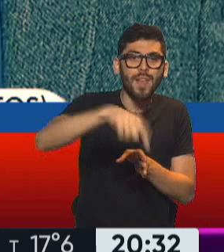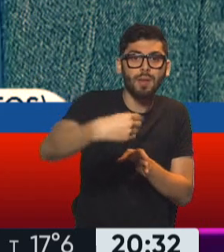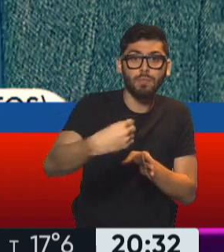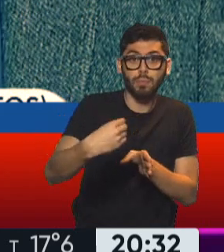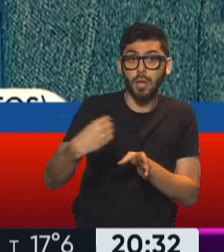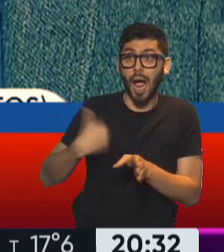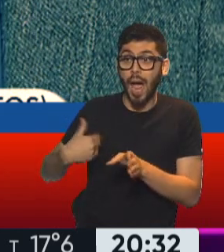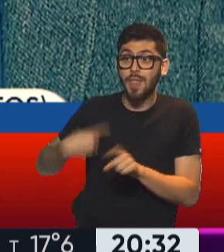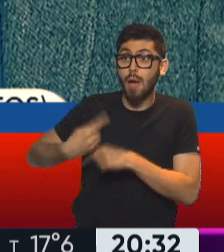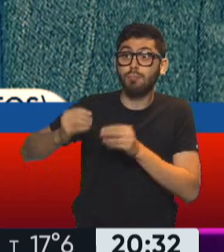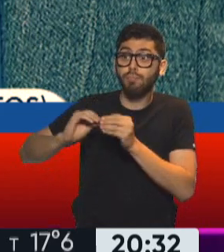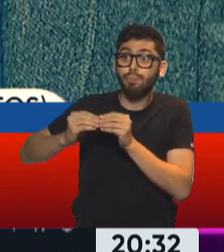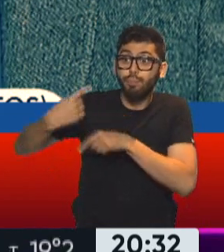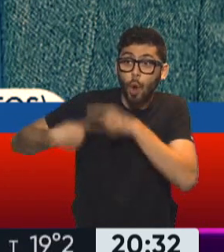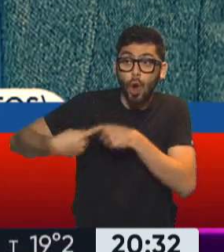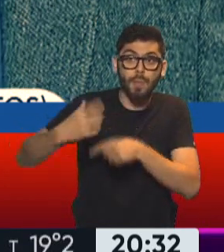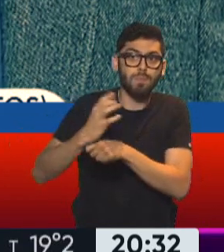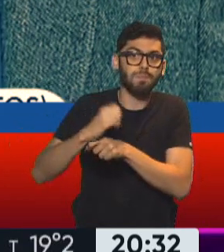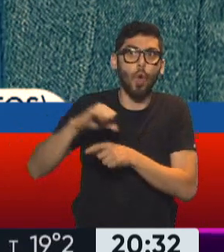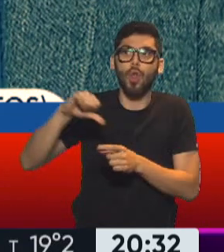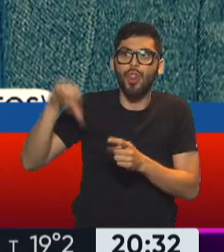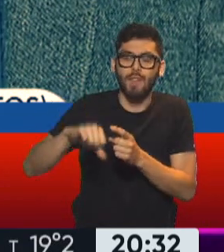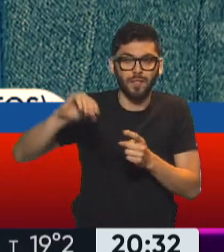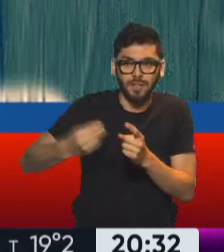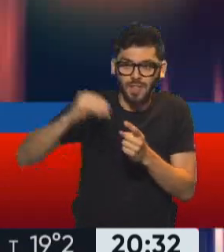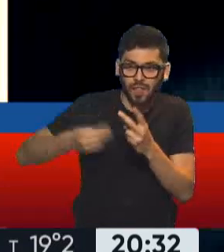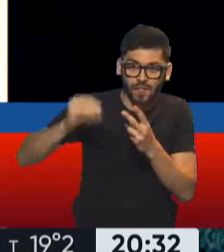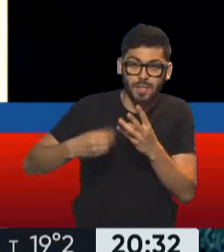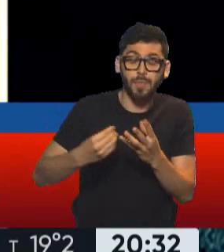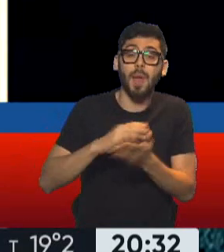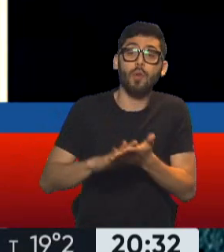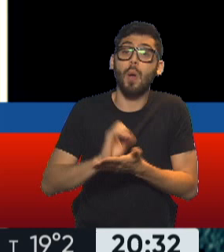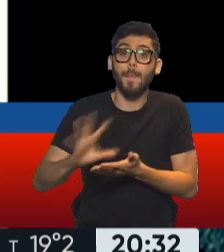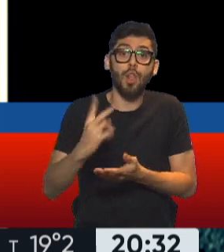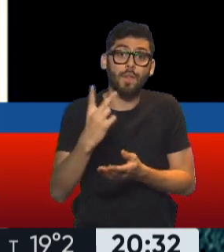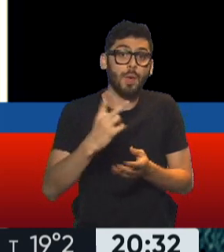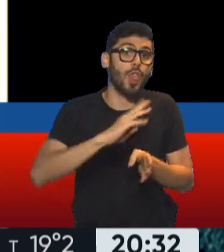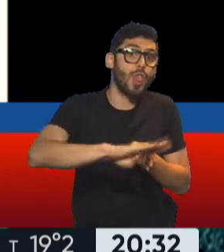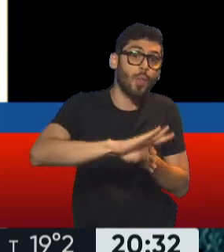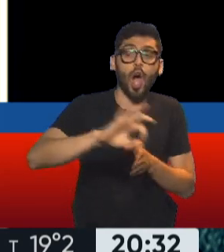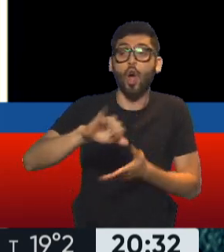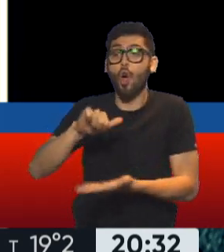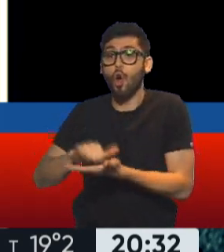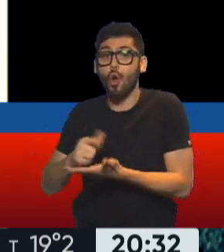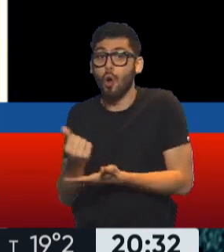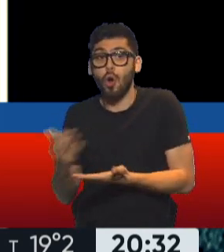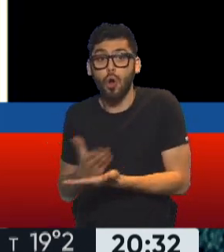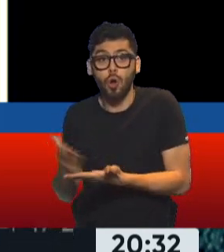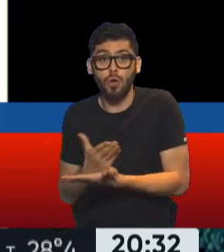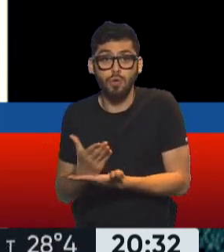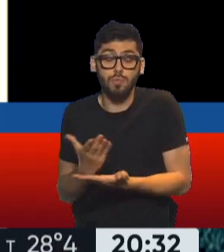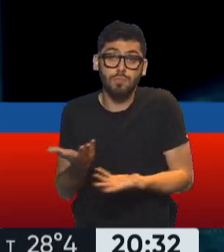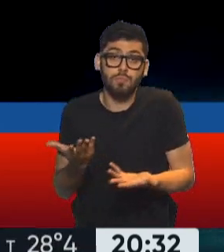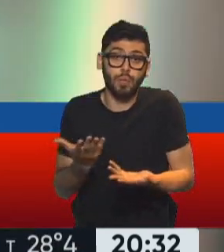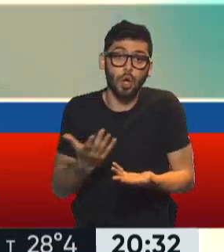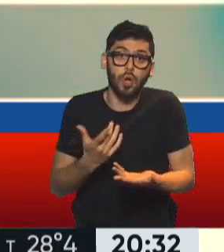crónico que tiene la Argentina, que se resuelve y se resolvió mal de dos maneras, con deuda o con emisión. Pero siempre